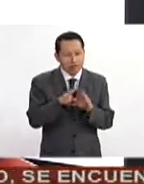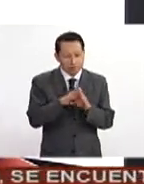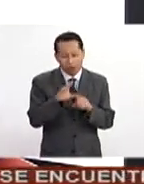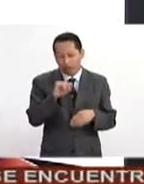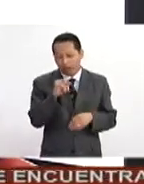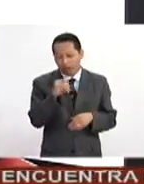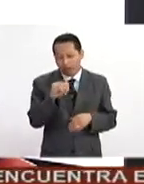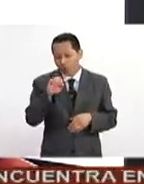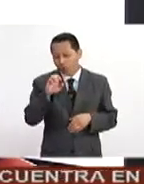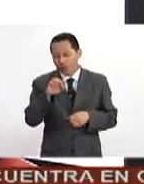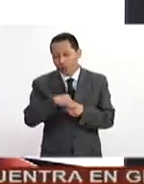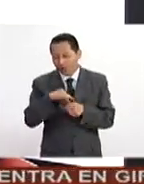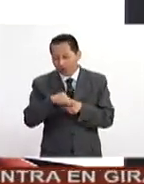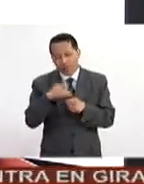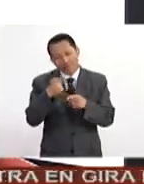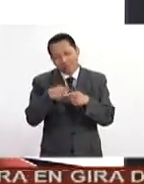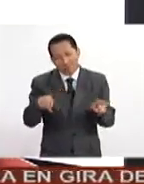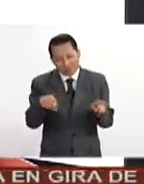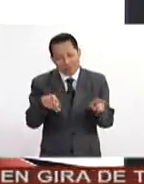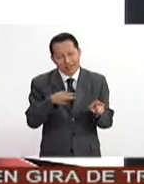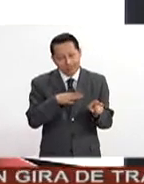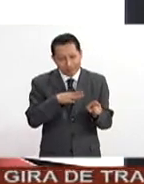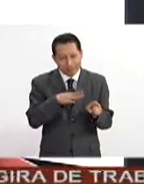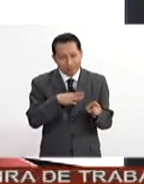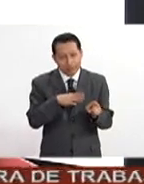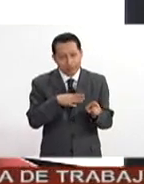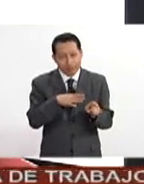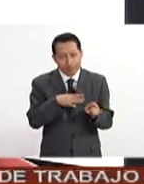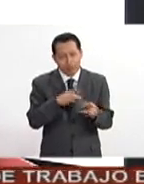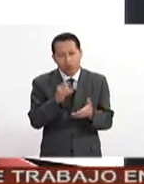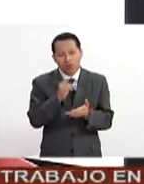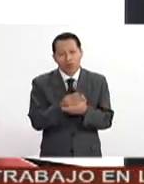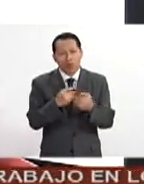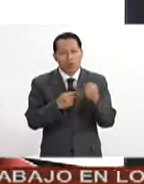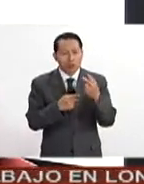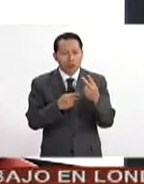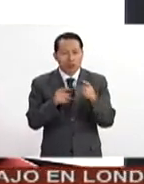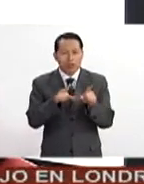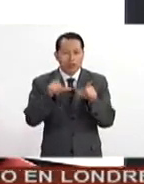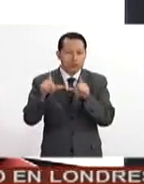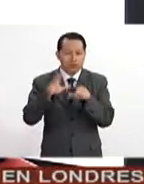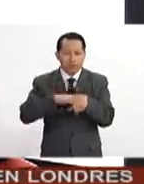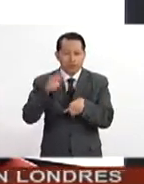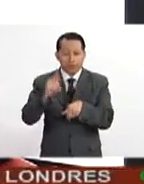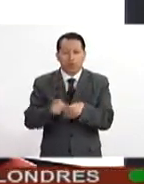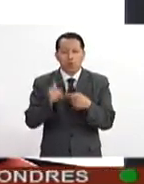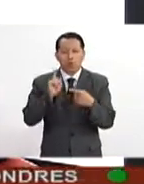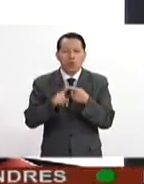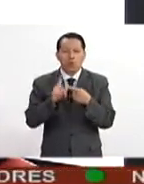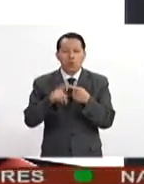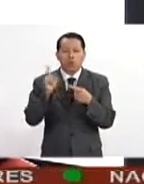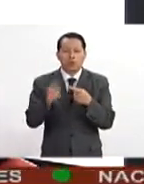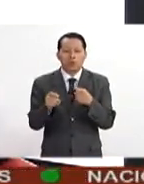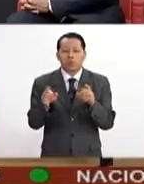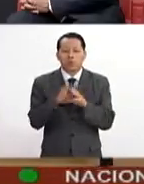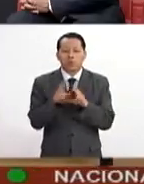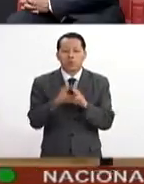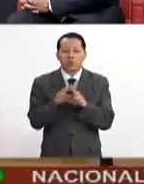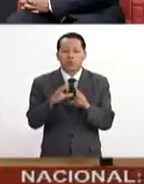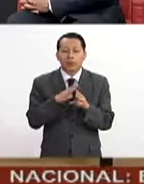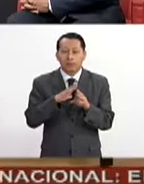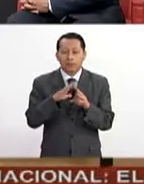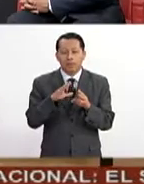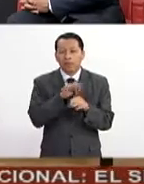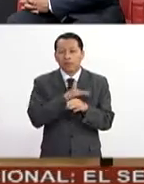colegio electoral, que es una diferencia sustancial. Nada más dos gráficos más, uno que muestra cómo estaba la probabilidad